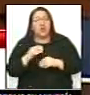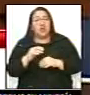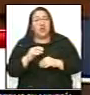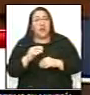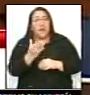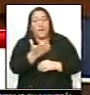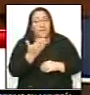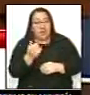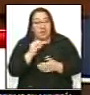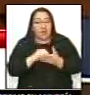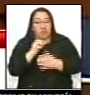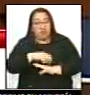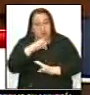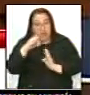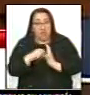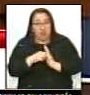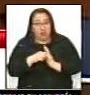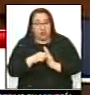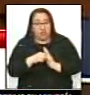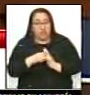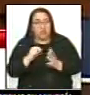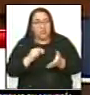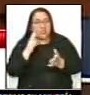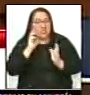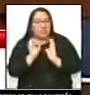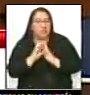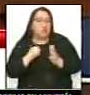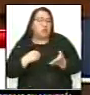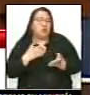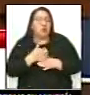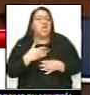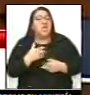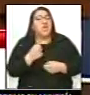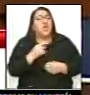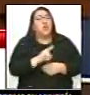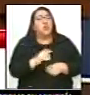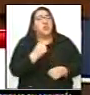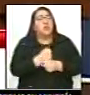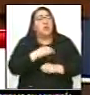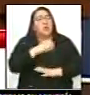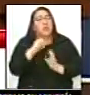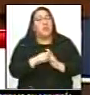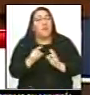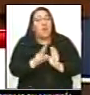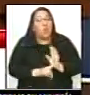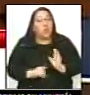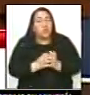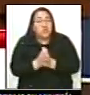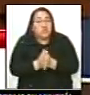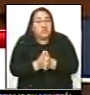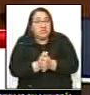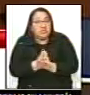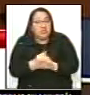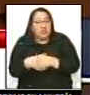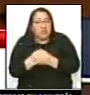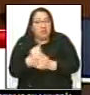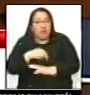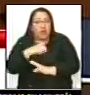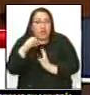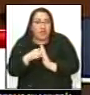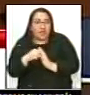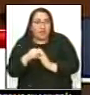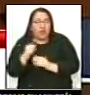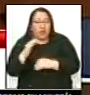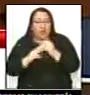proyectos es una especie de puesta en escena de utilización de personas para poder ganar licitaciones para